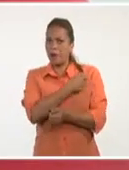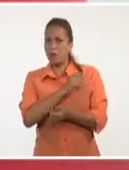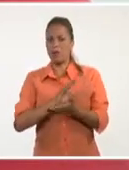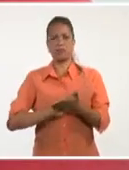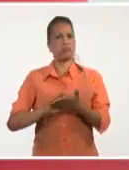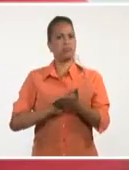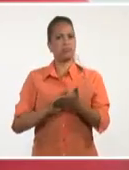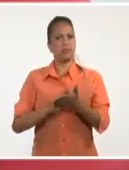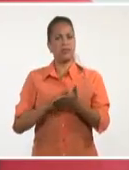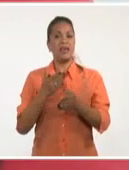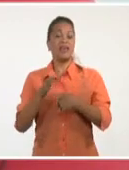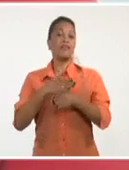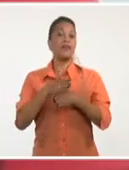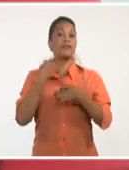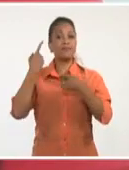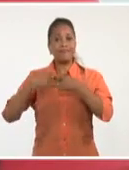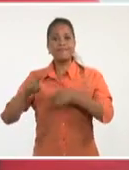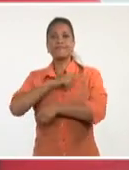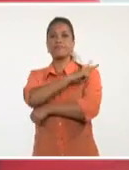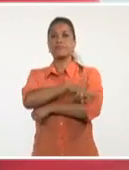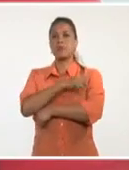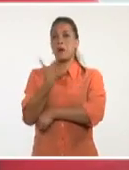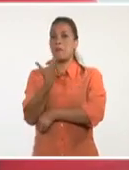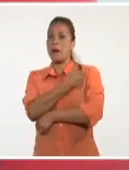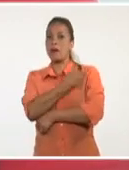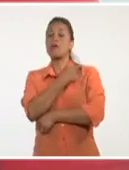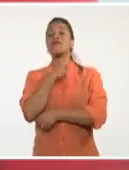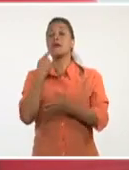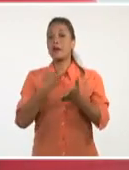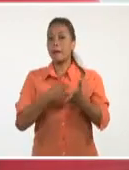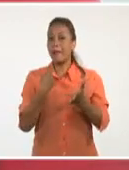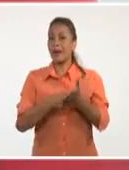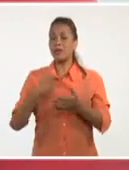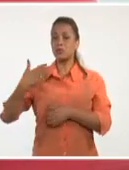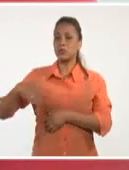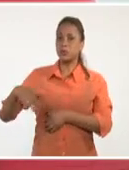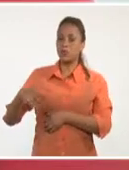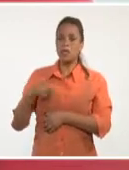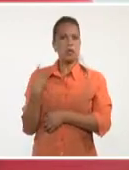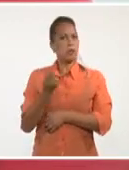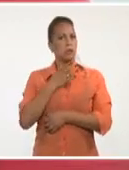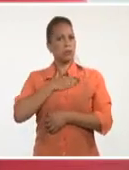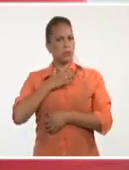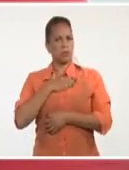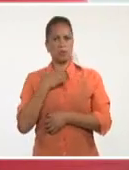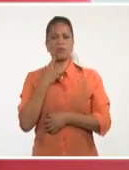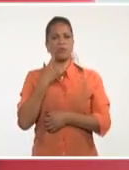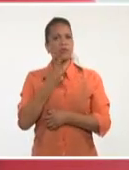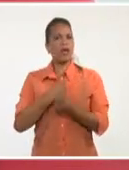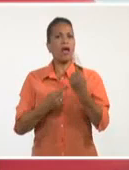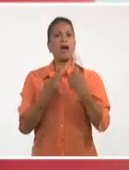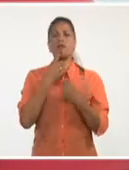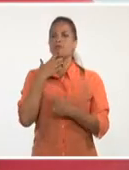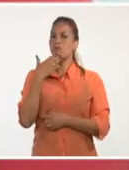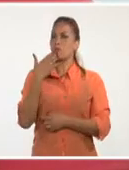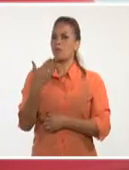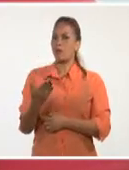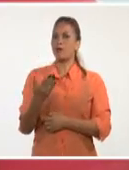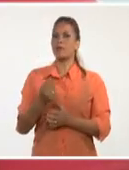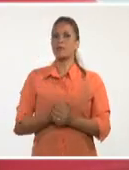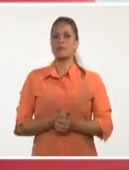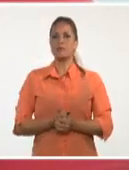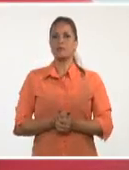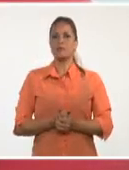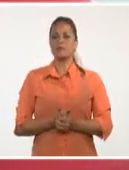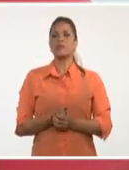en los demás países que para poder tener la vacunación tuvieron que pagar mucho, nosotros no. Nosotros es un privilegio, como vuelvo a decir, que tenemos en nuestro